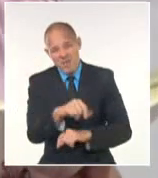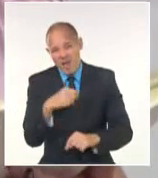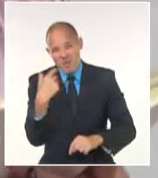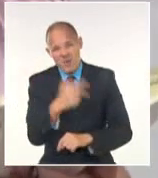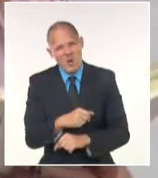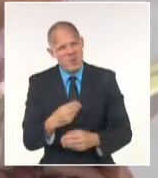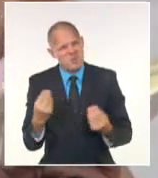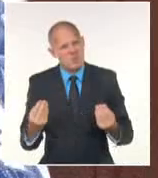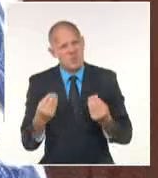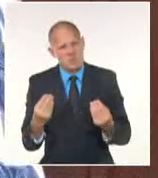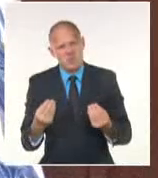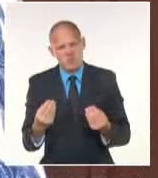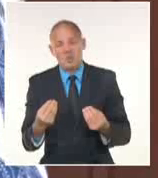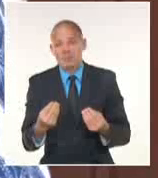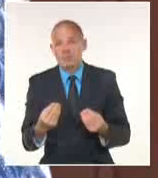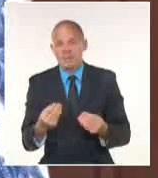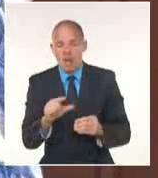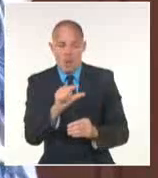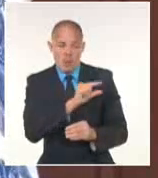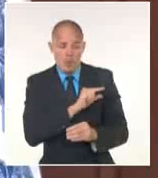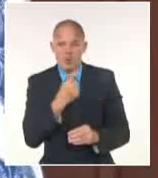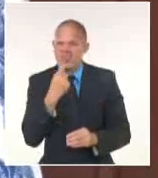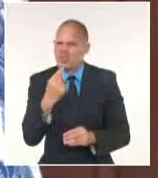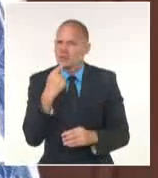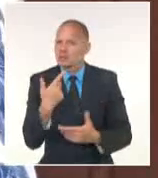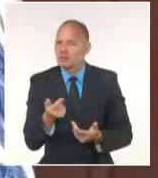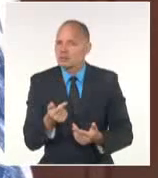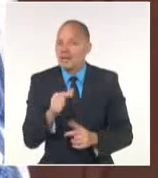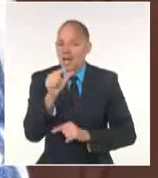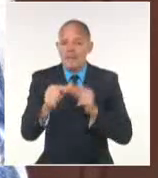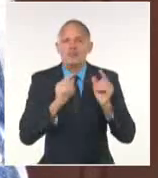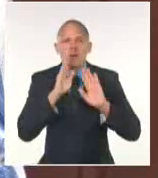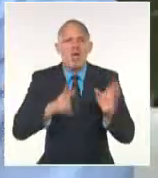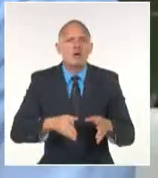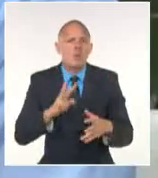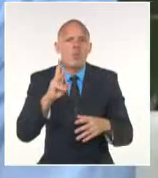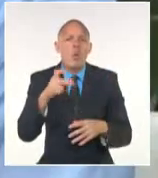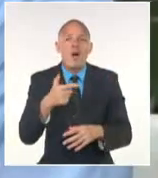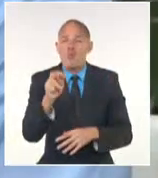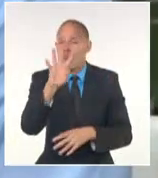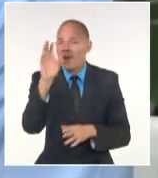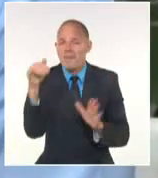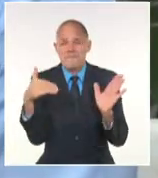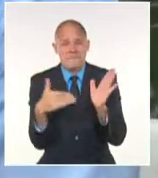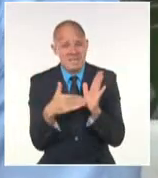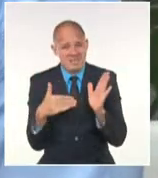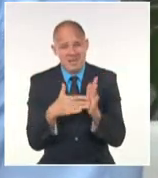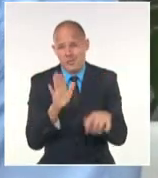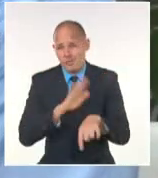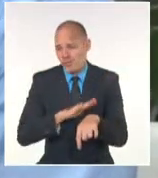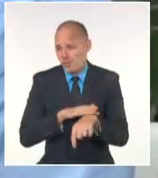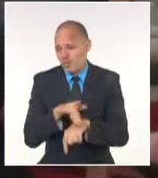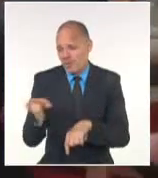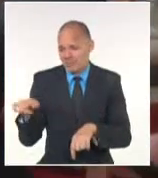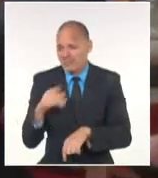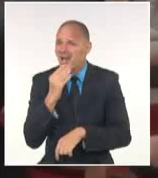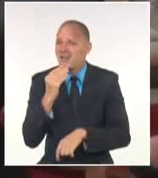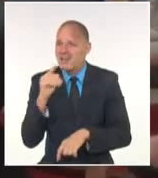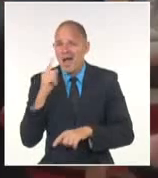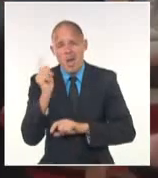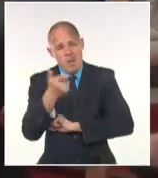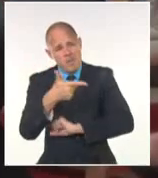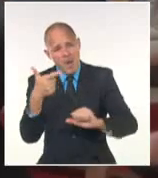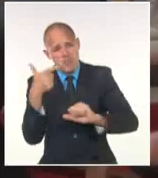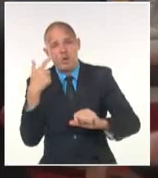de prensa señalan que son más de 40.000 las personas asesinadas por las tropas sionistas.